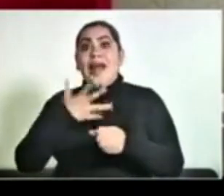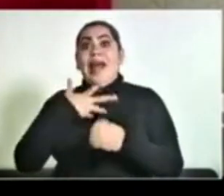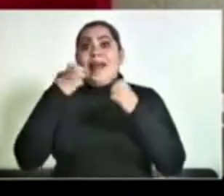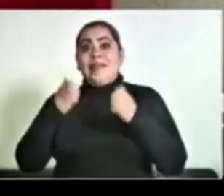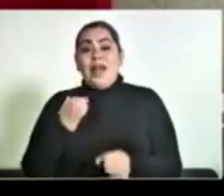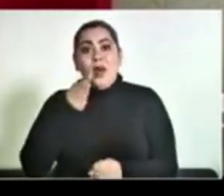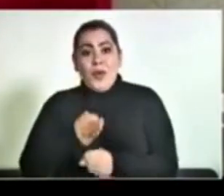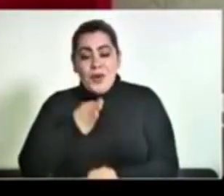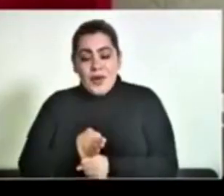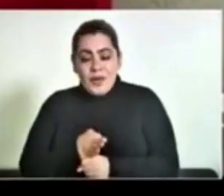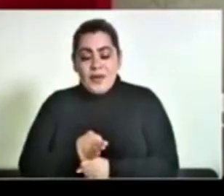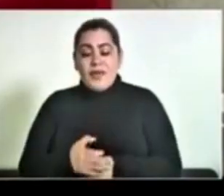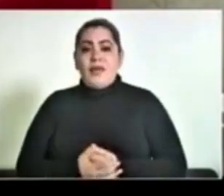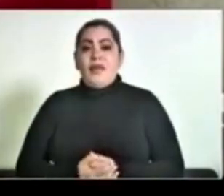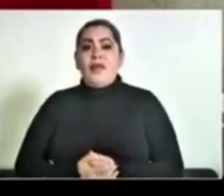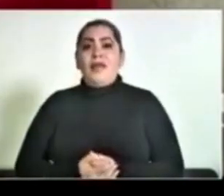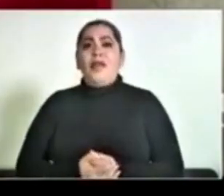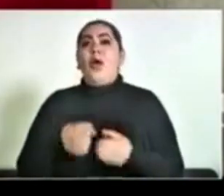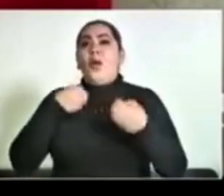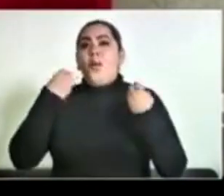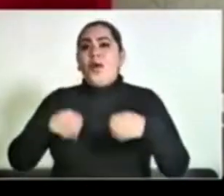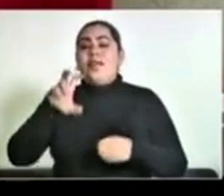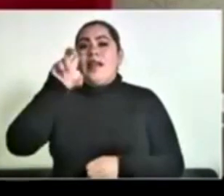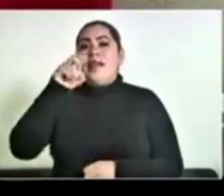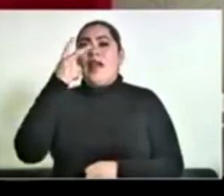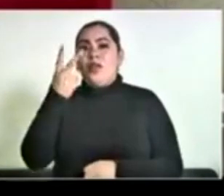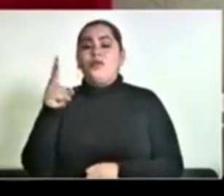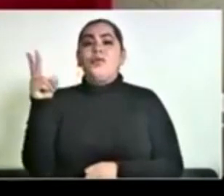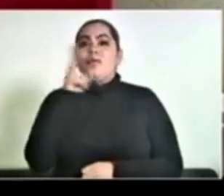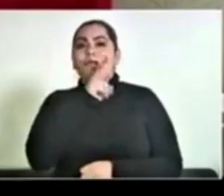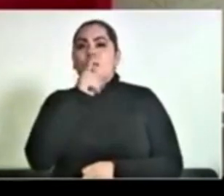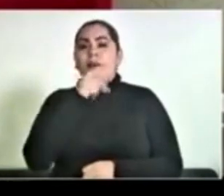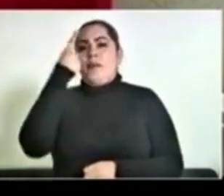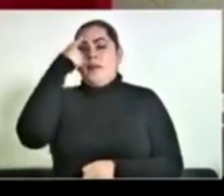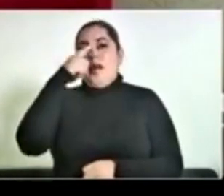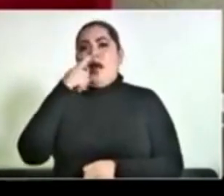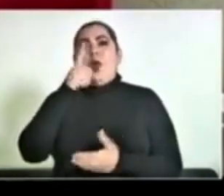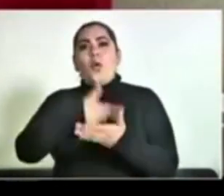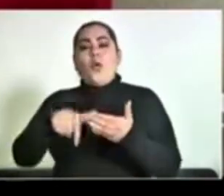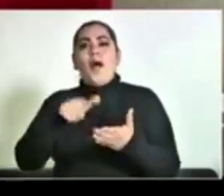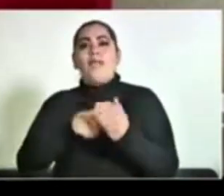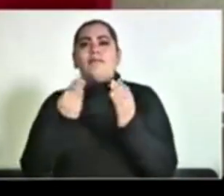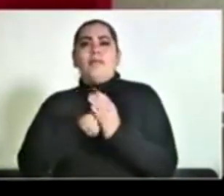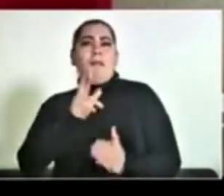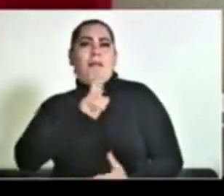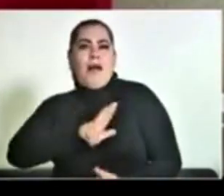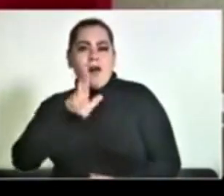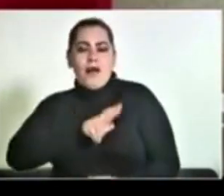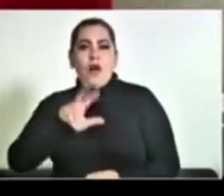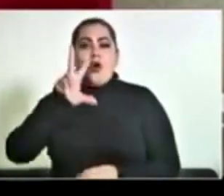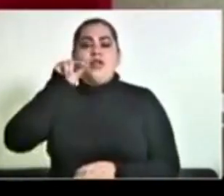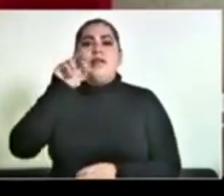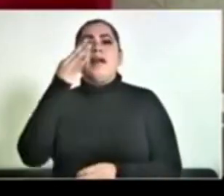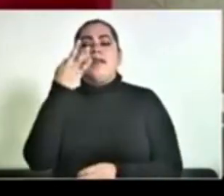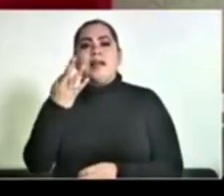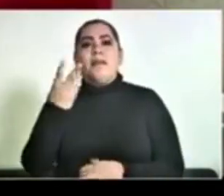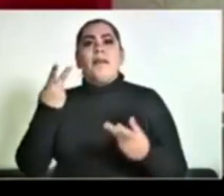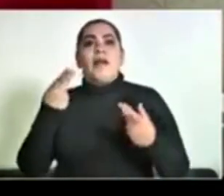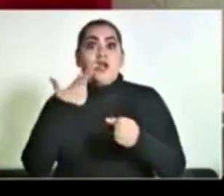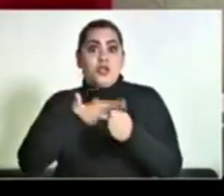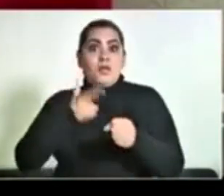hospitalizados y están ocupando 32 ventiladores. En las unidades privadas hay 83